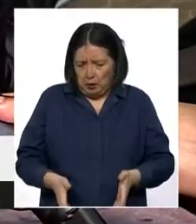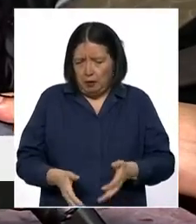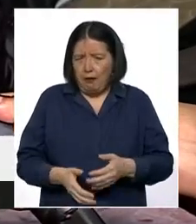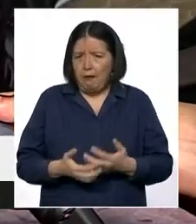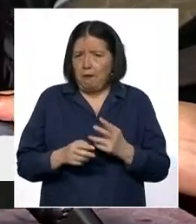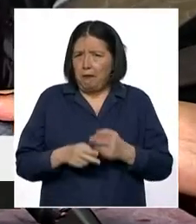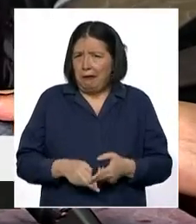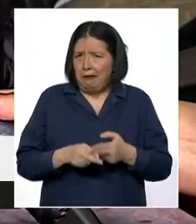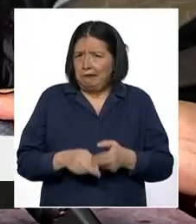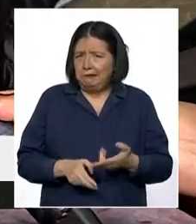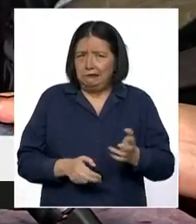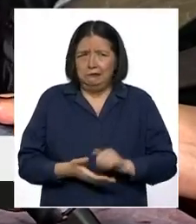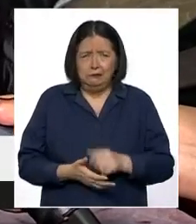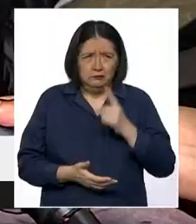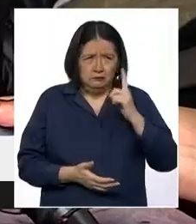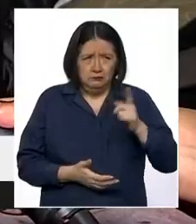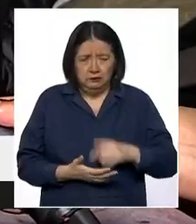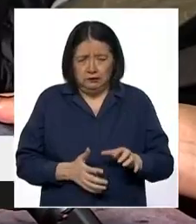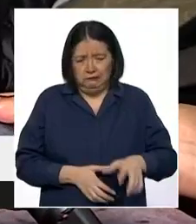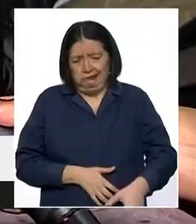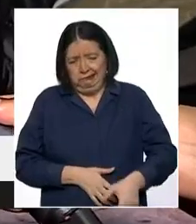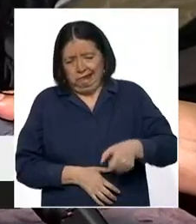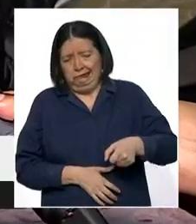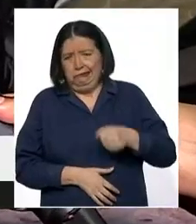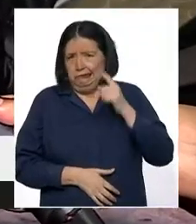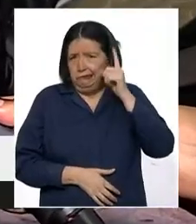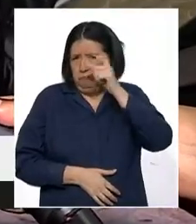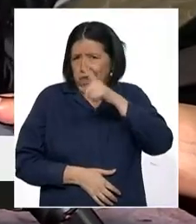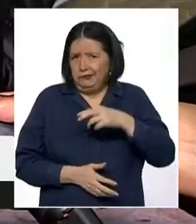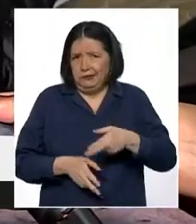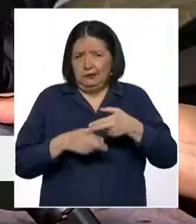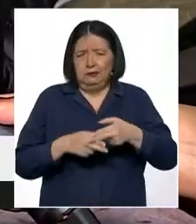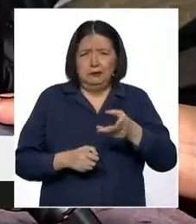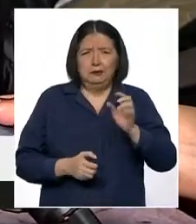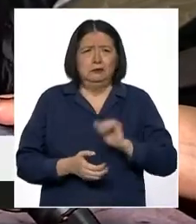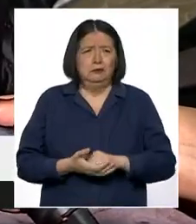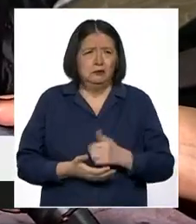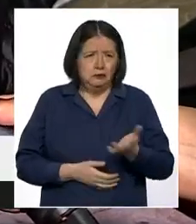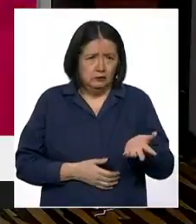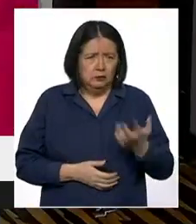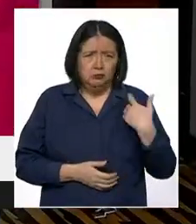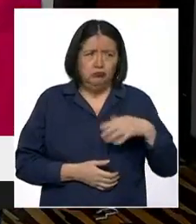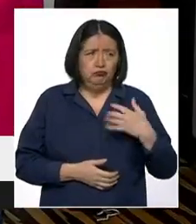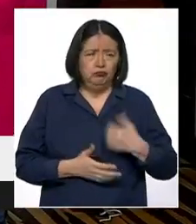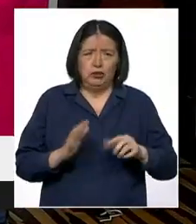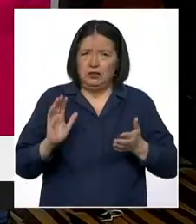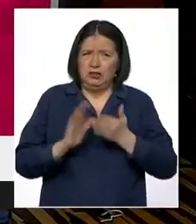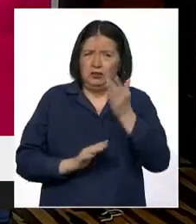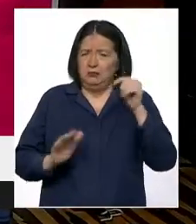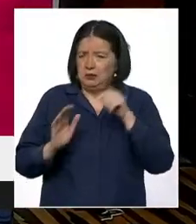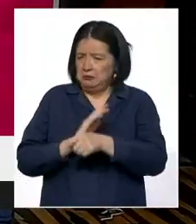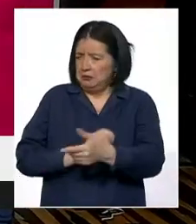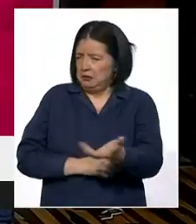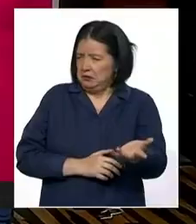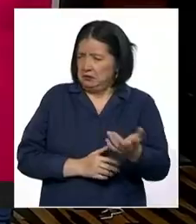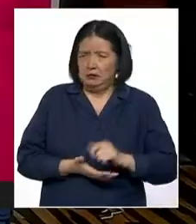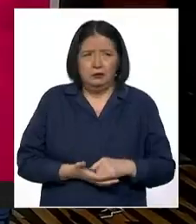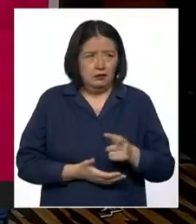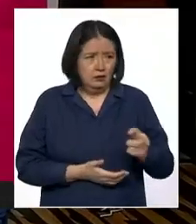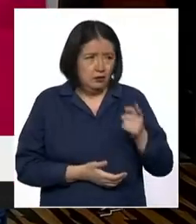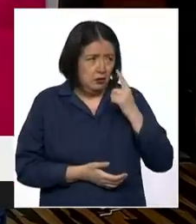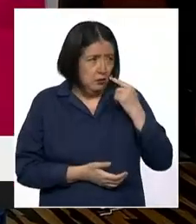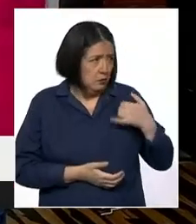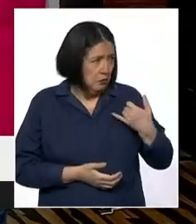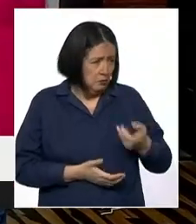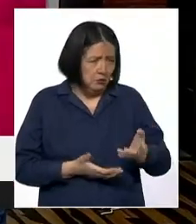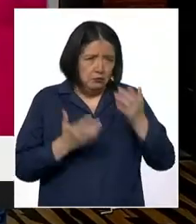canguro y lo carga con dificultad. O sea, han ido a matar. Franco no se explica la razón del ataque